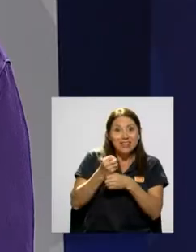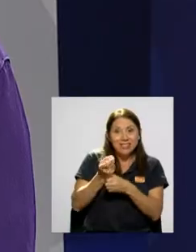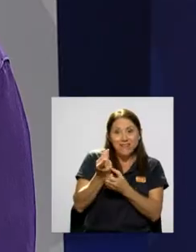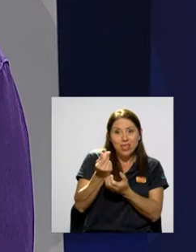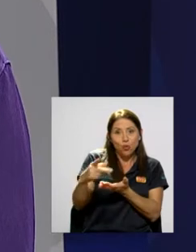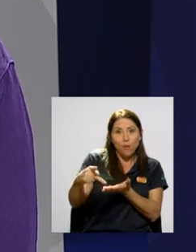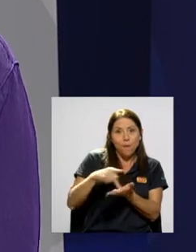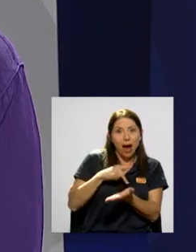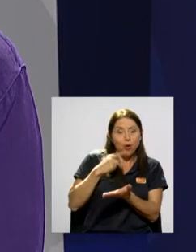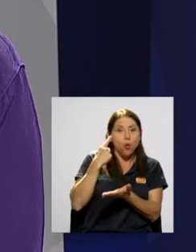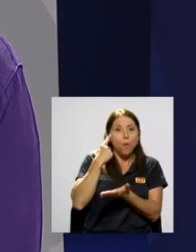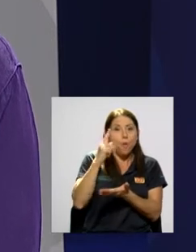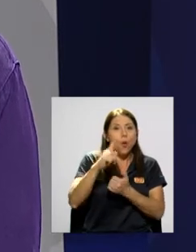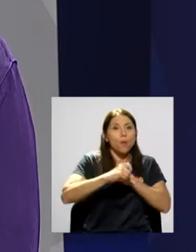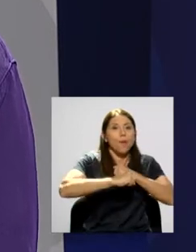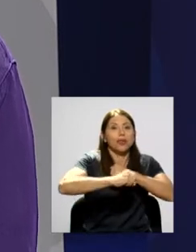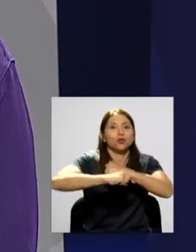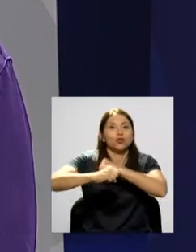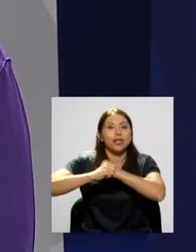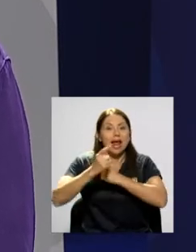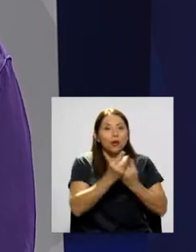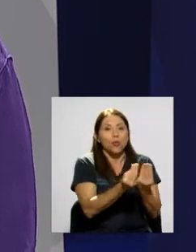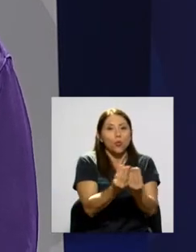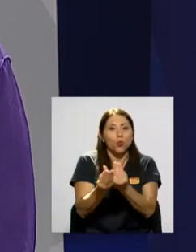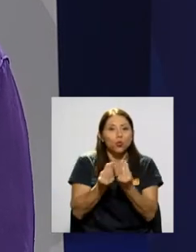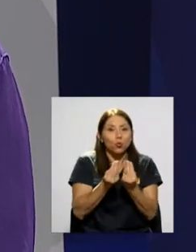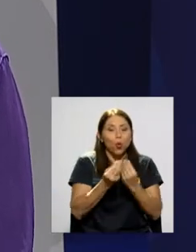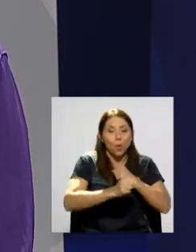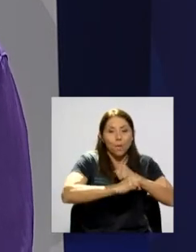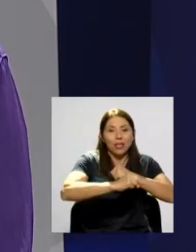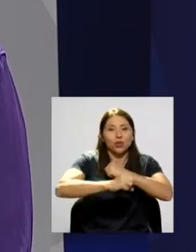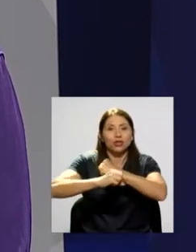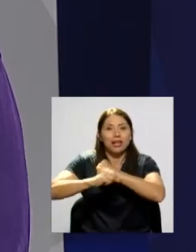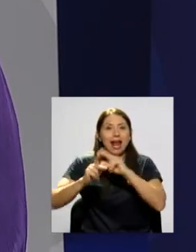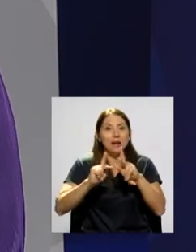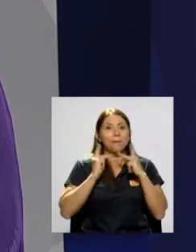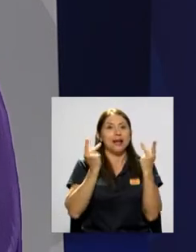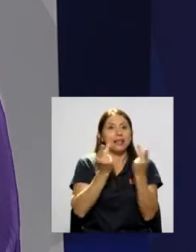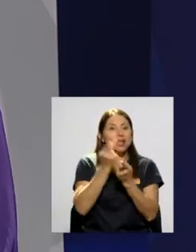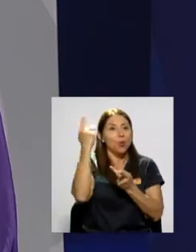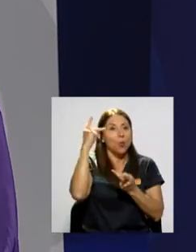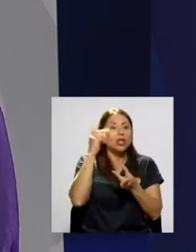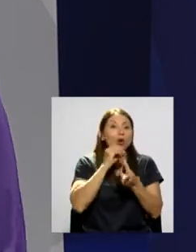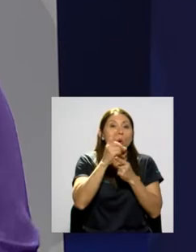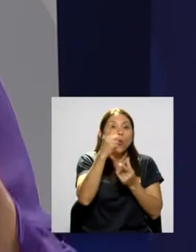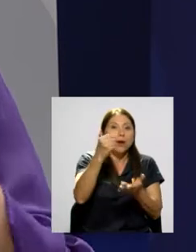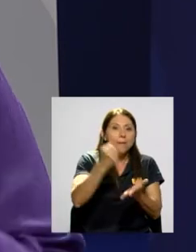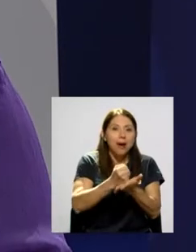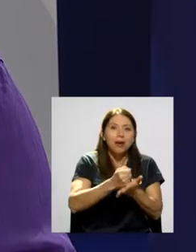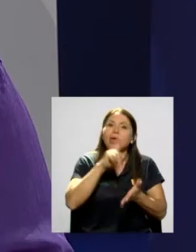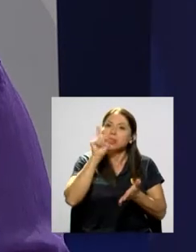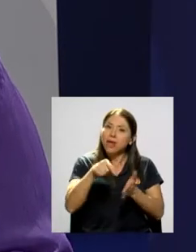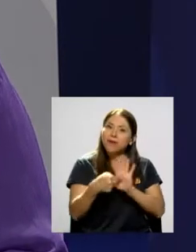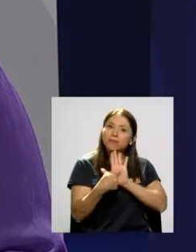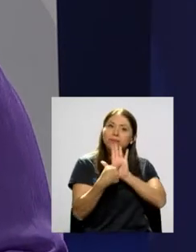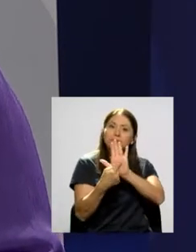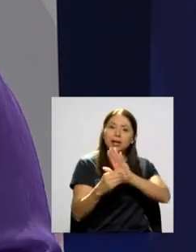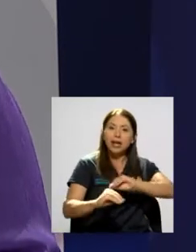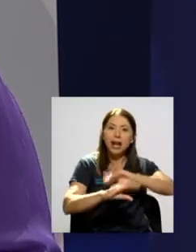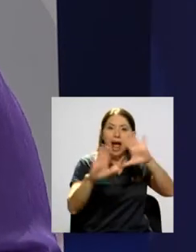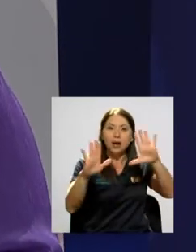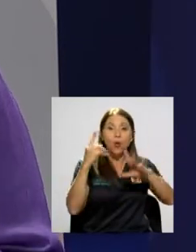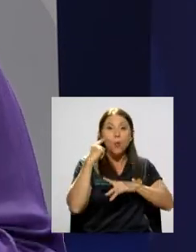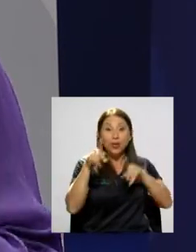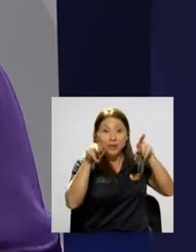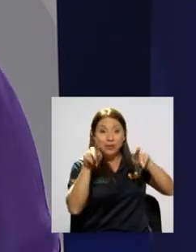un pago por patrocinar una línea de propaganda, un partido político, eso debería ser claro y explícito, porque esa audiencia está